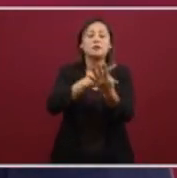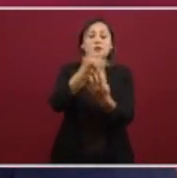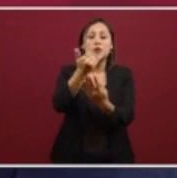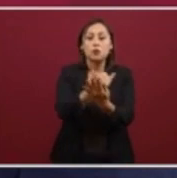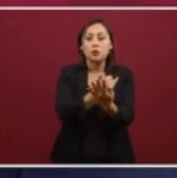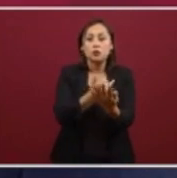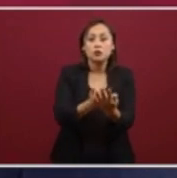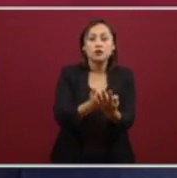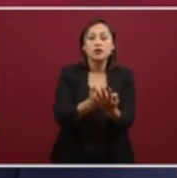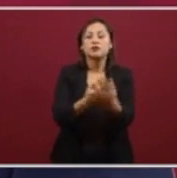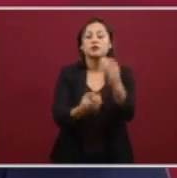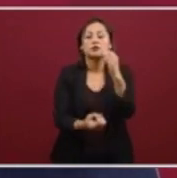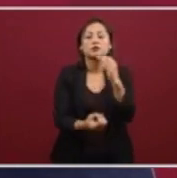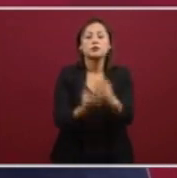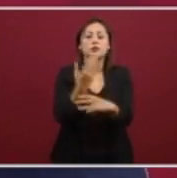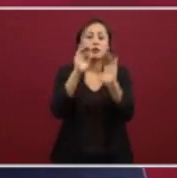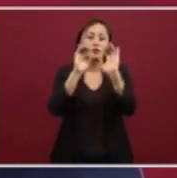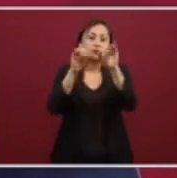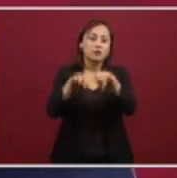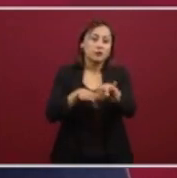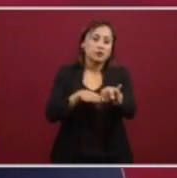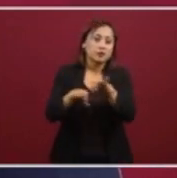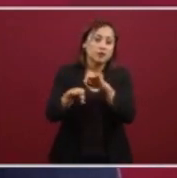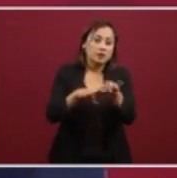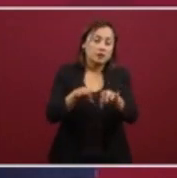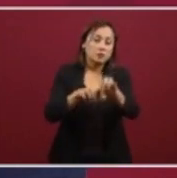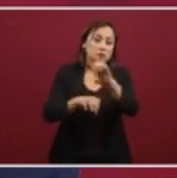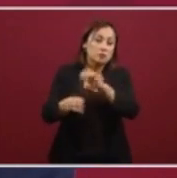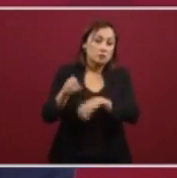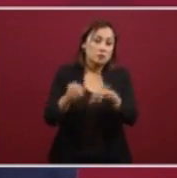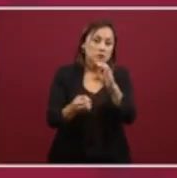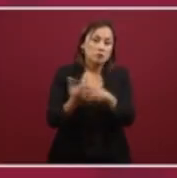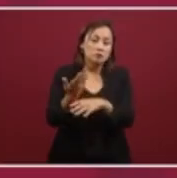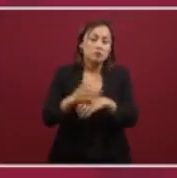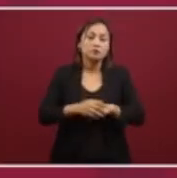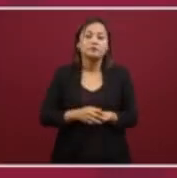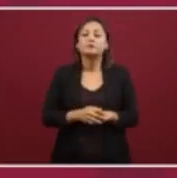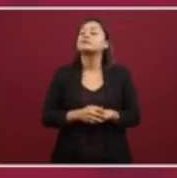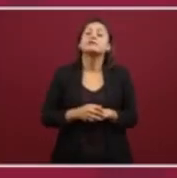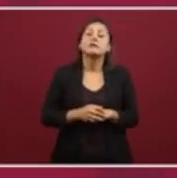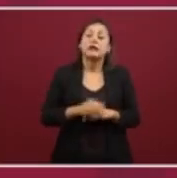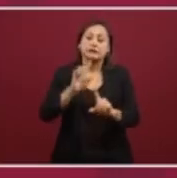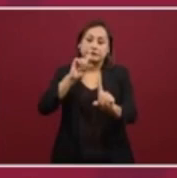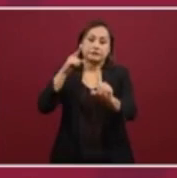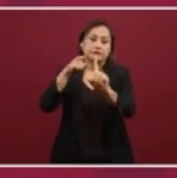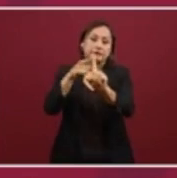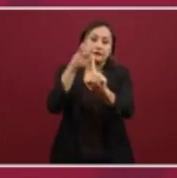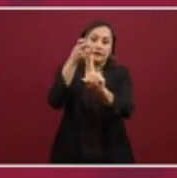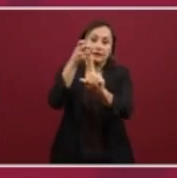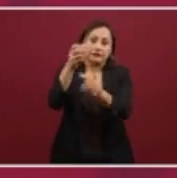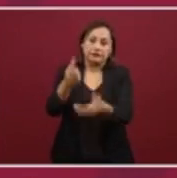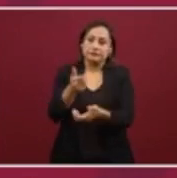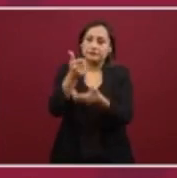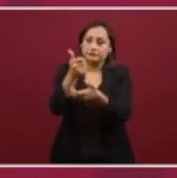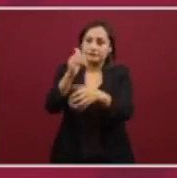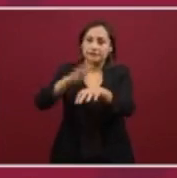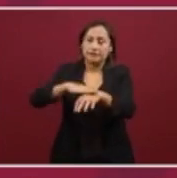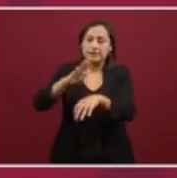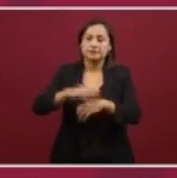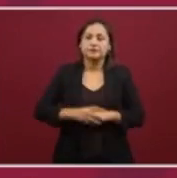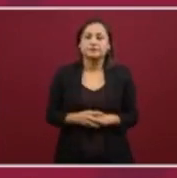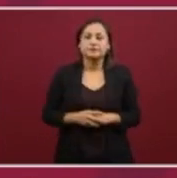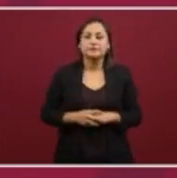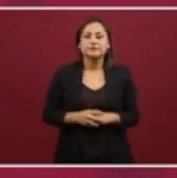productivos para crear empleos. Entonces, ese es el propósito. De ahí que se